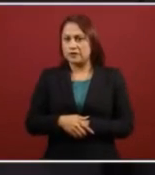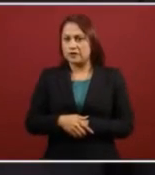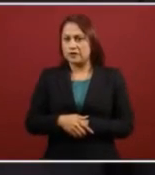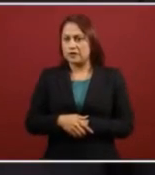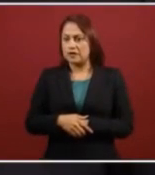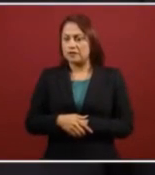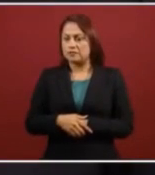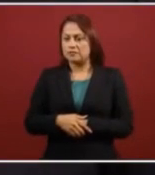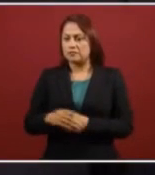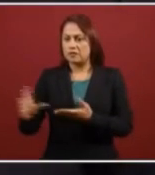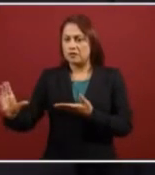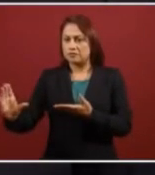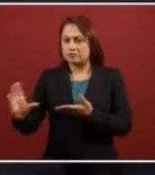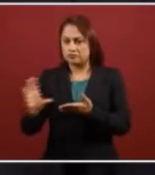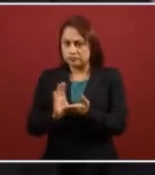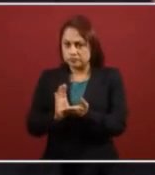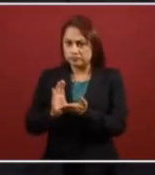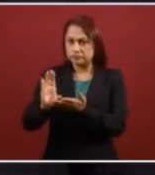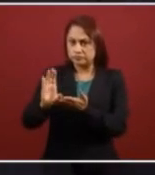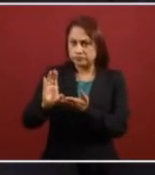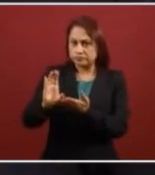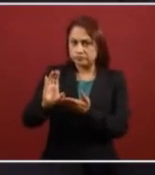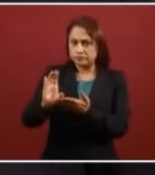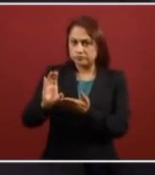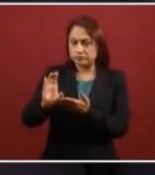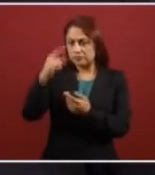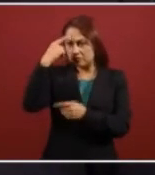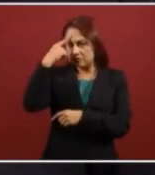otorgado a una empresa,